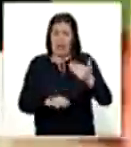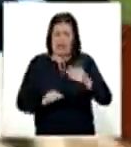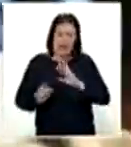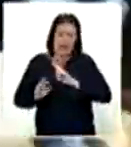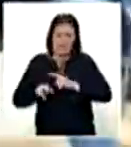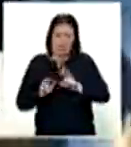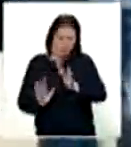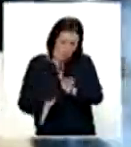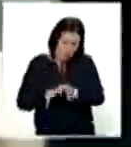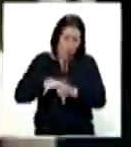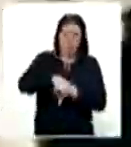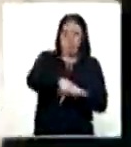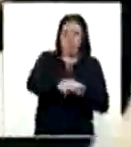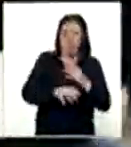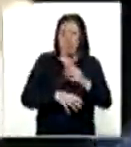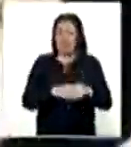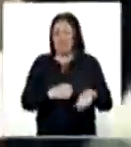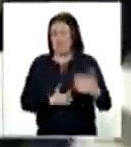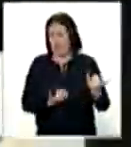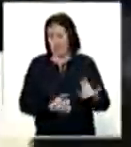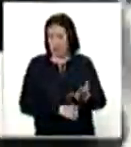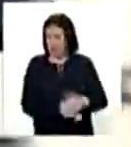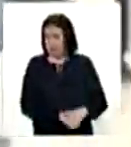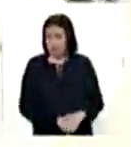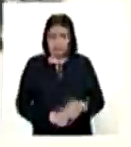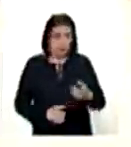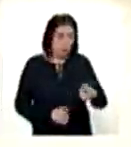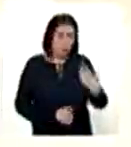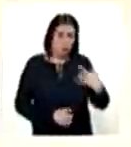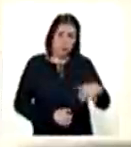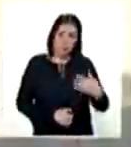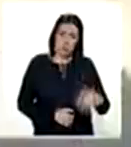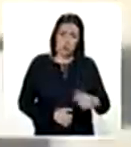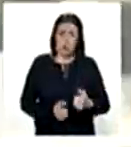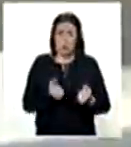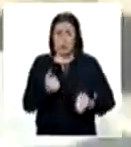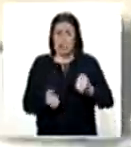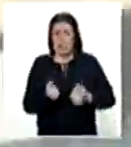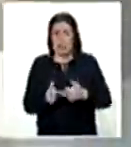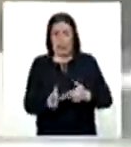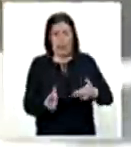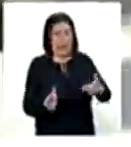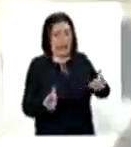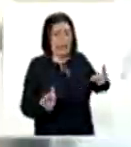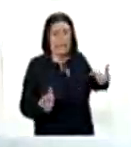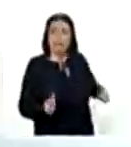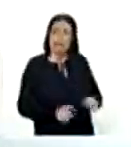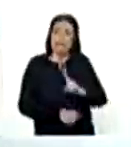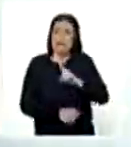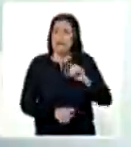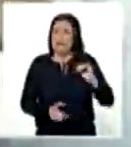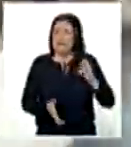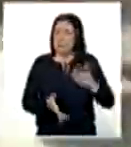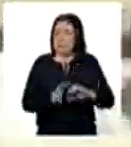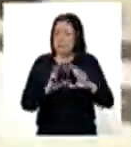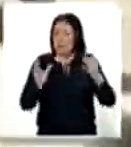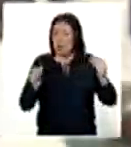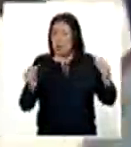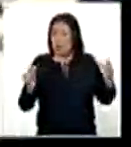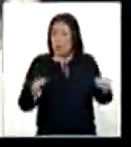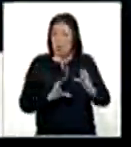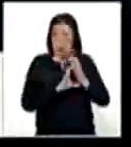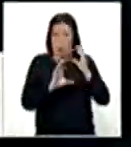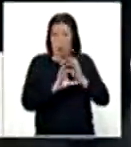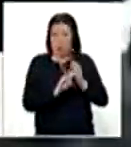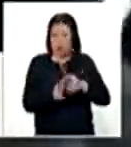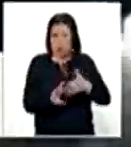producido durante el año El Niño Cusero. Esta medida perjudicó a los conductores y pasajeros de cientos de camiones, trailers y buses. Y a